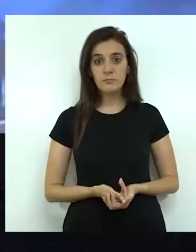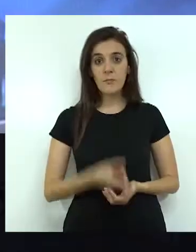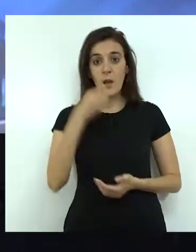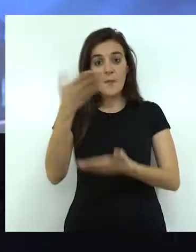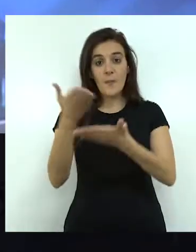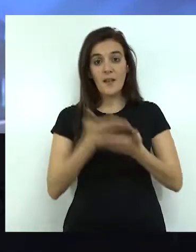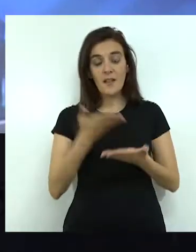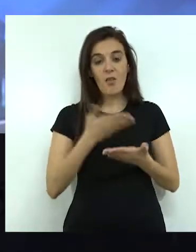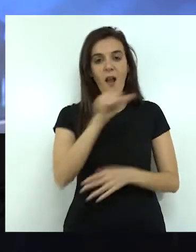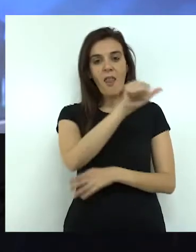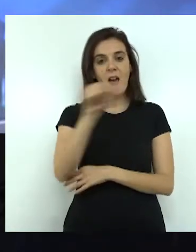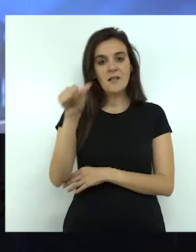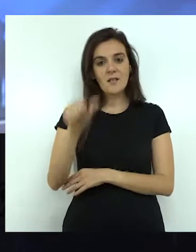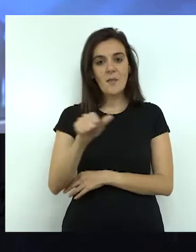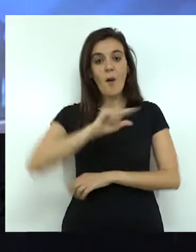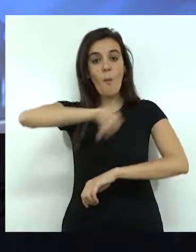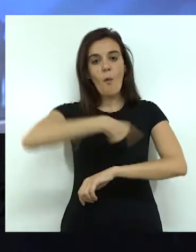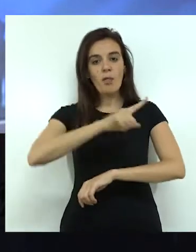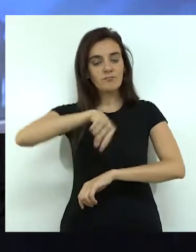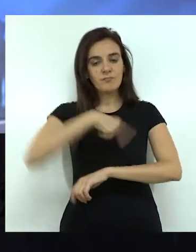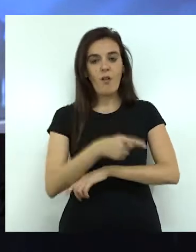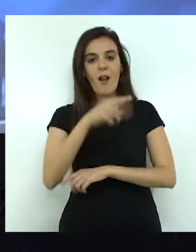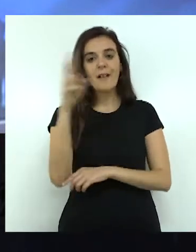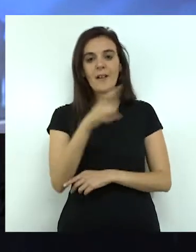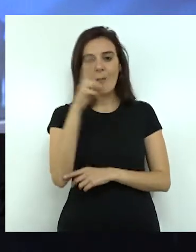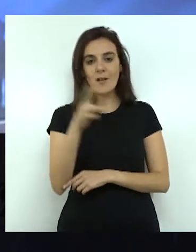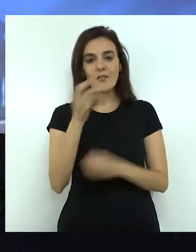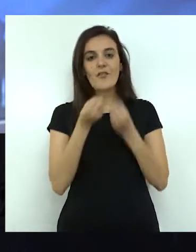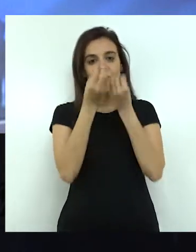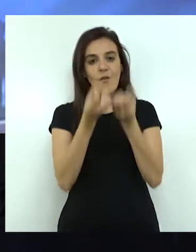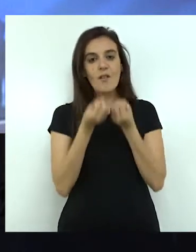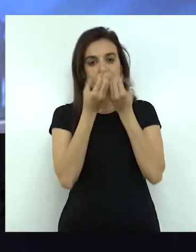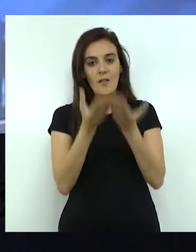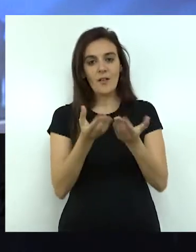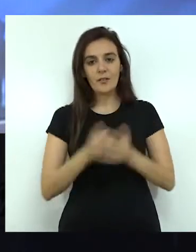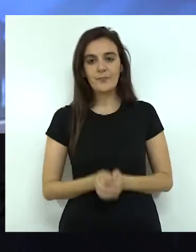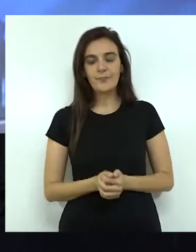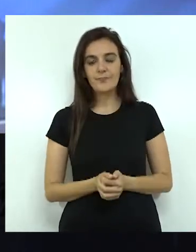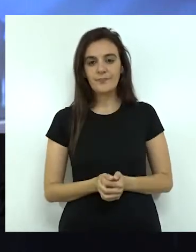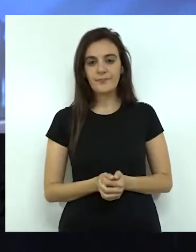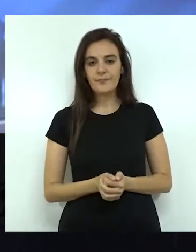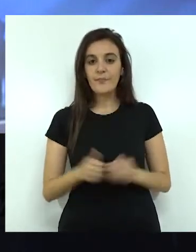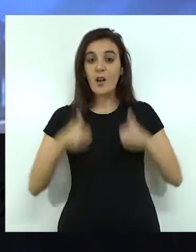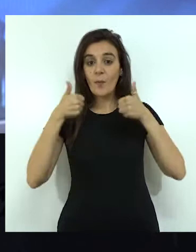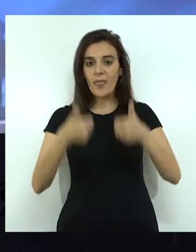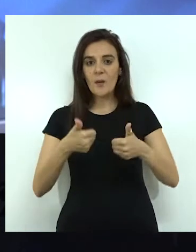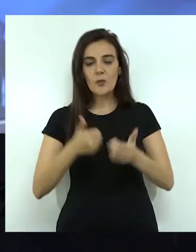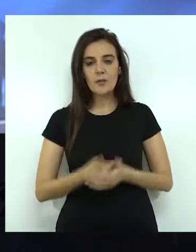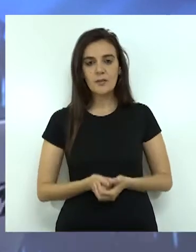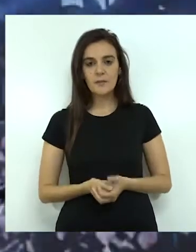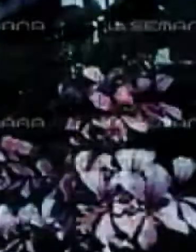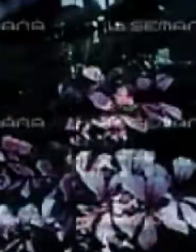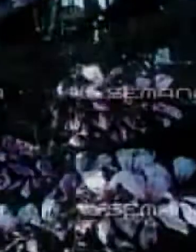bienvenidos a la semana durante la próxima hora vamos a repasar lo que han dado decir estos últimos días informativamente hablando comenzamos